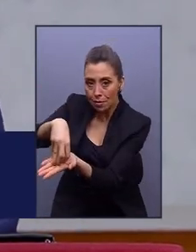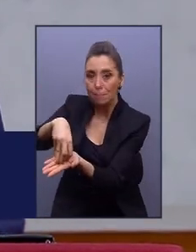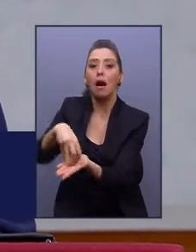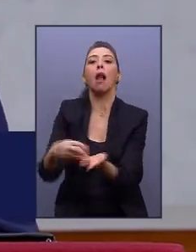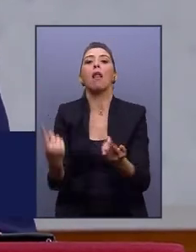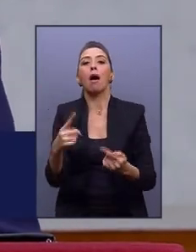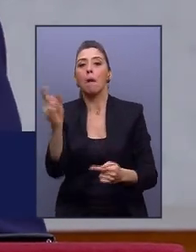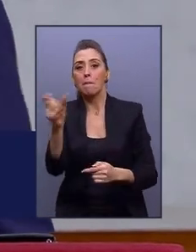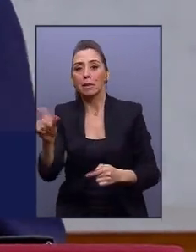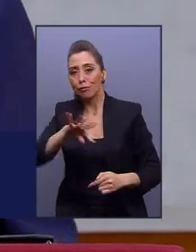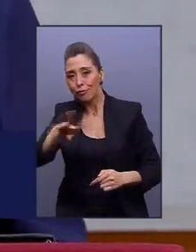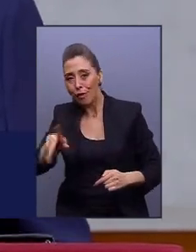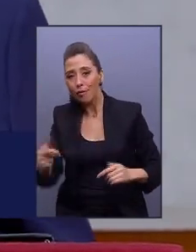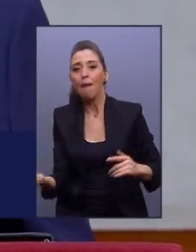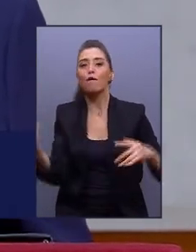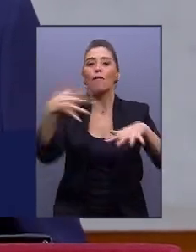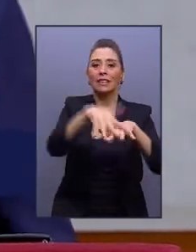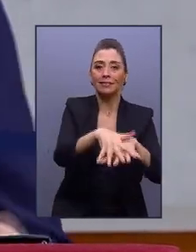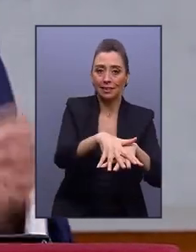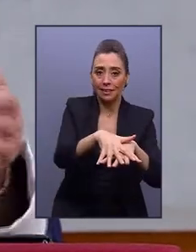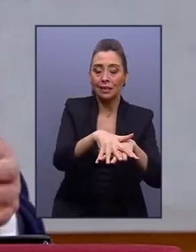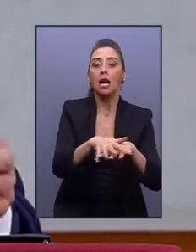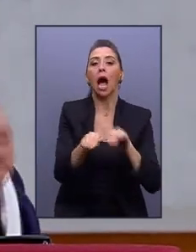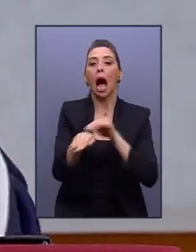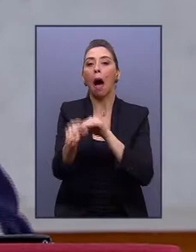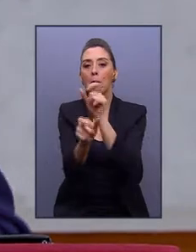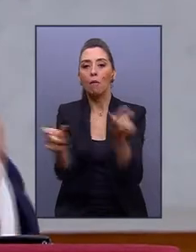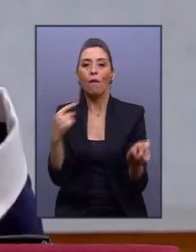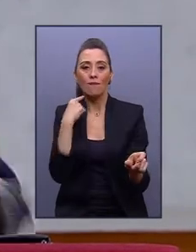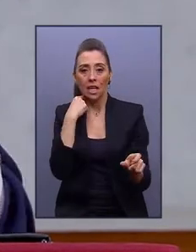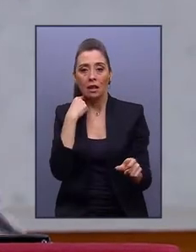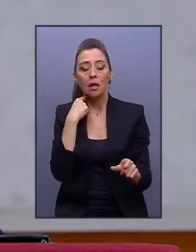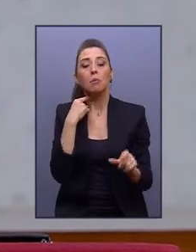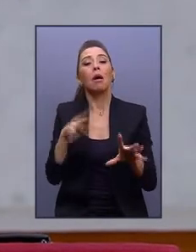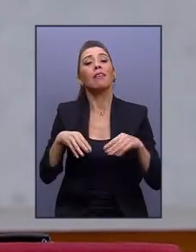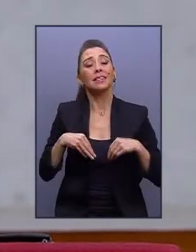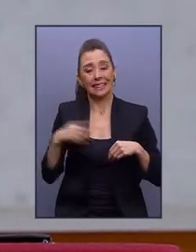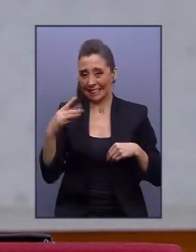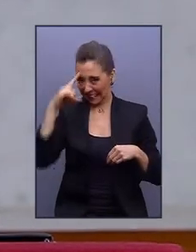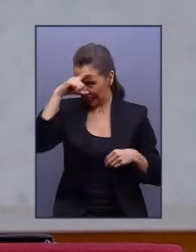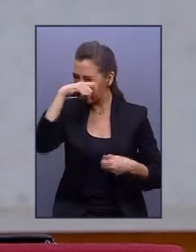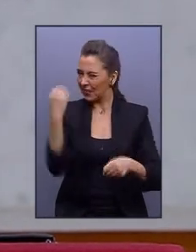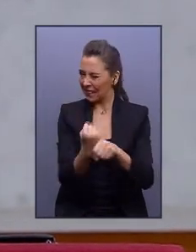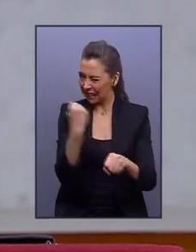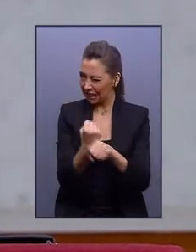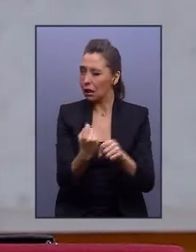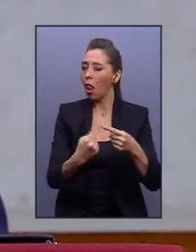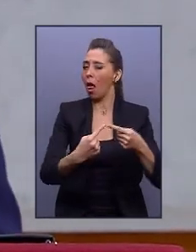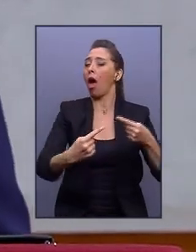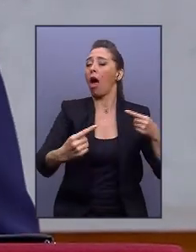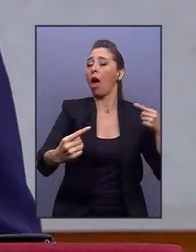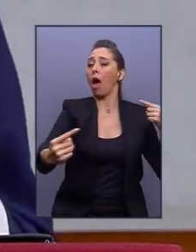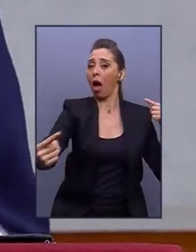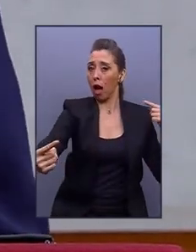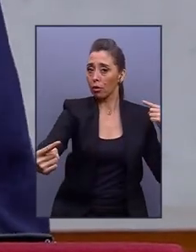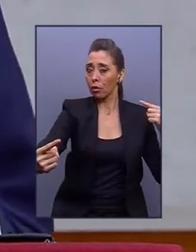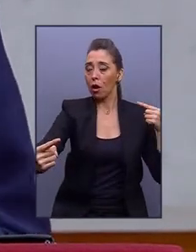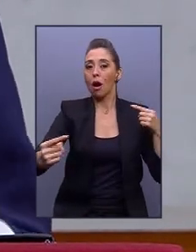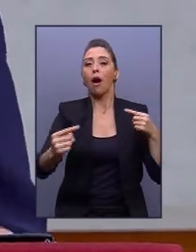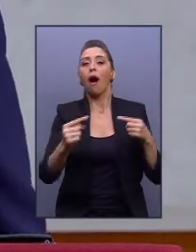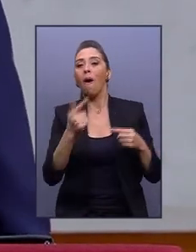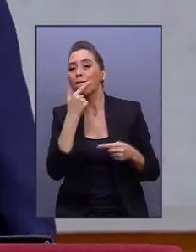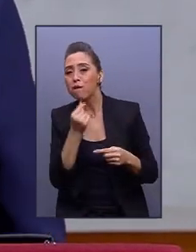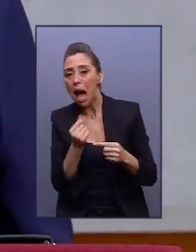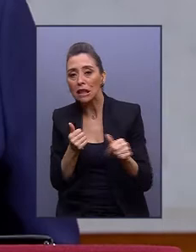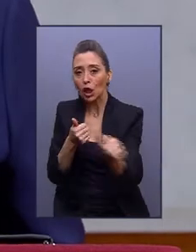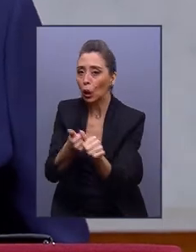y el apoyo a las víctimas. Es decir, asumiendo que se trata de una tarea difícil, de largo plazo, sin atajos ni